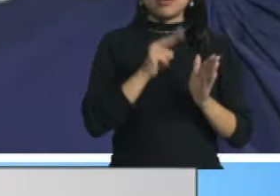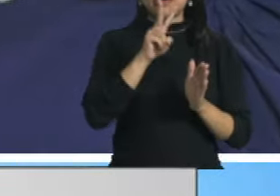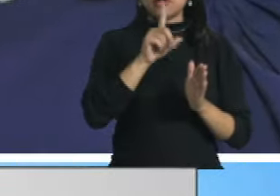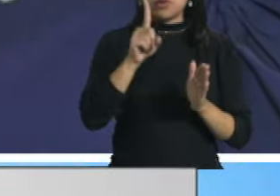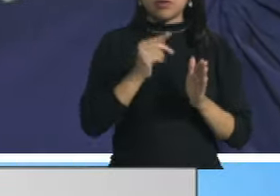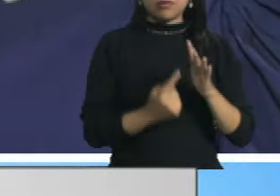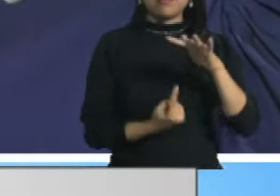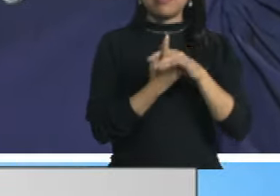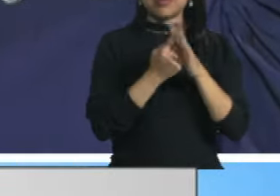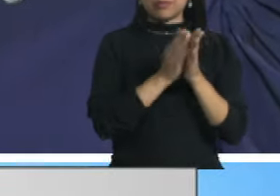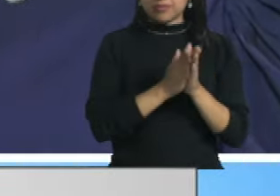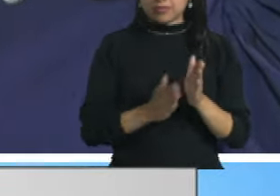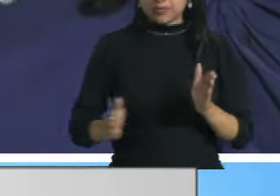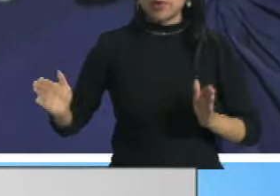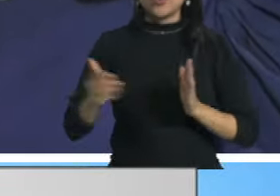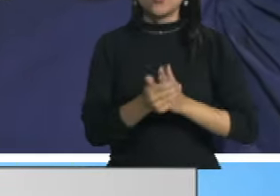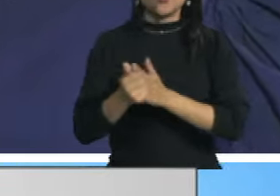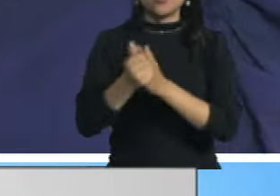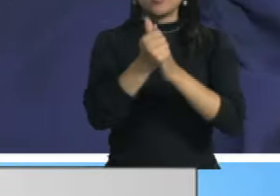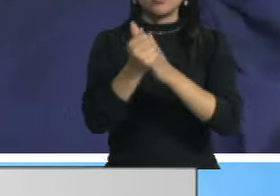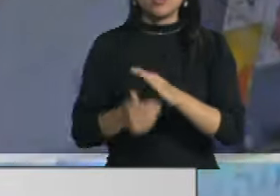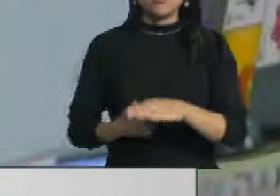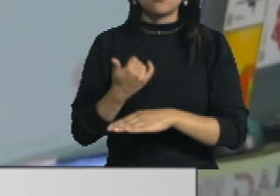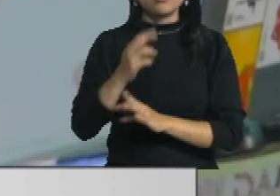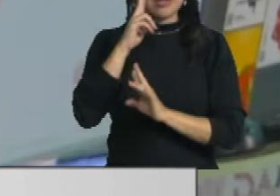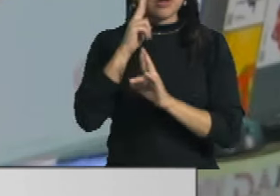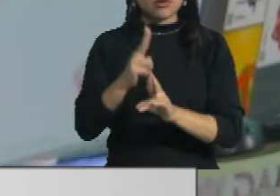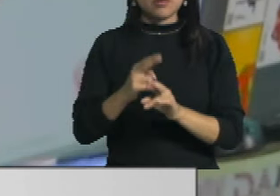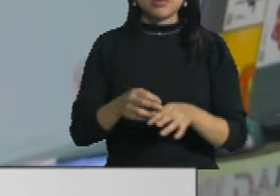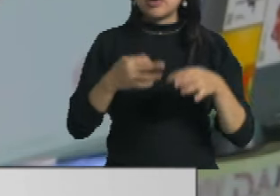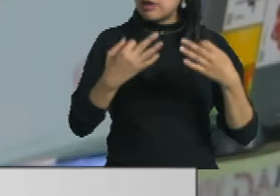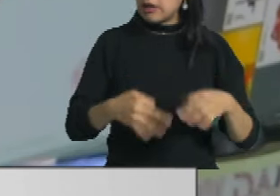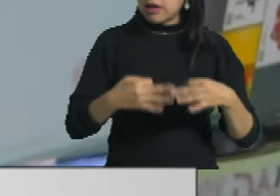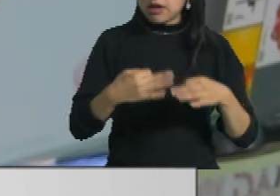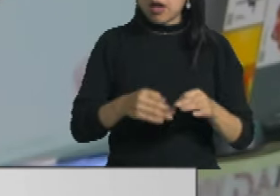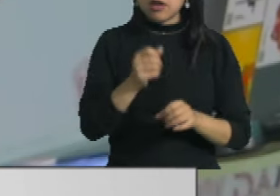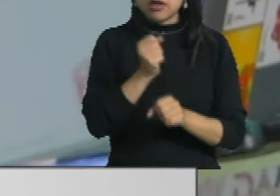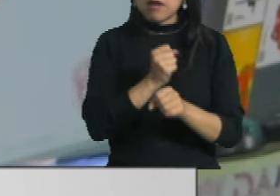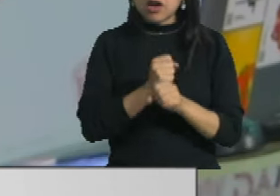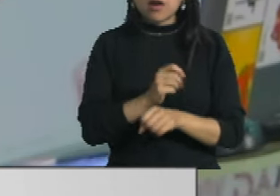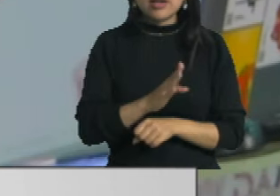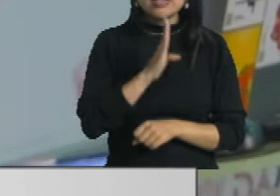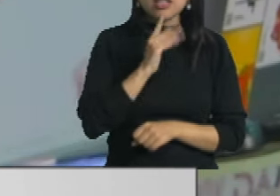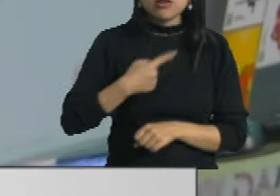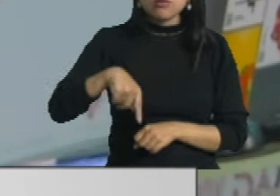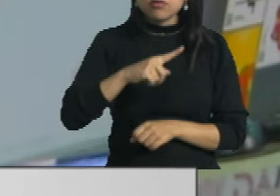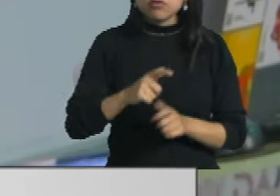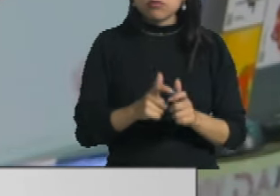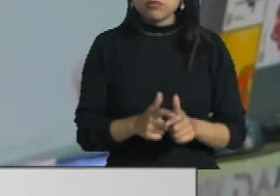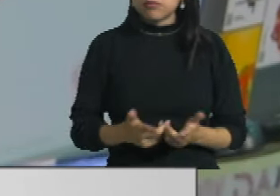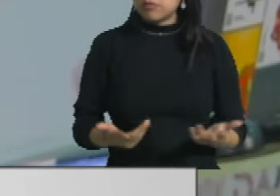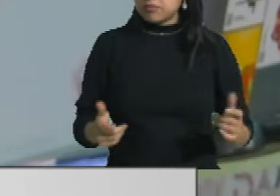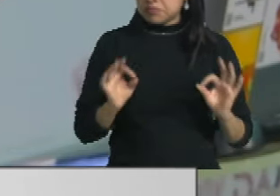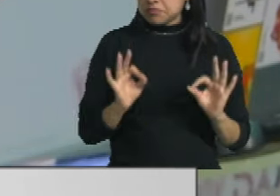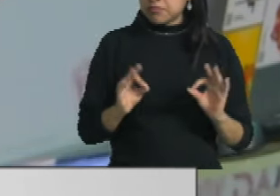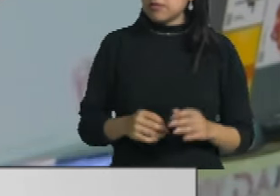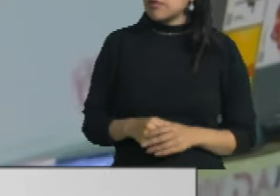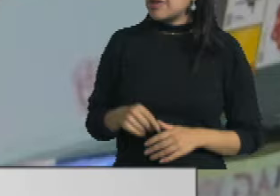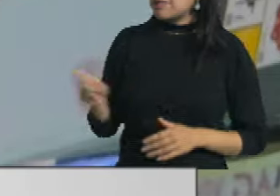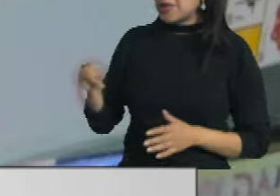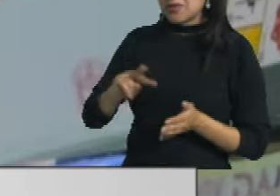esta forma de medición de la informalidad. Es decir, ¿sí se están incorporando más trabajadores informales a la vida de trabajo